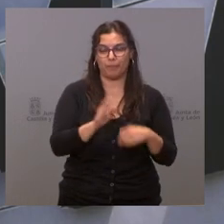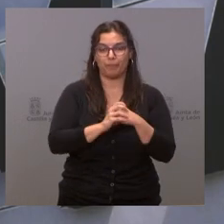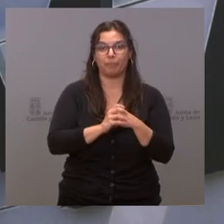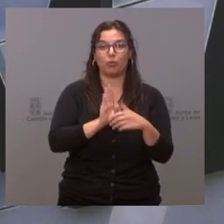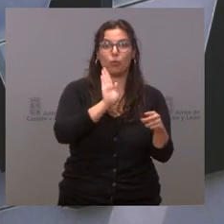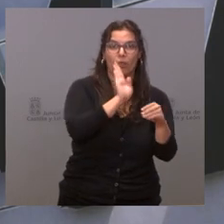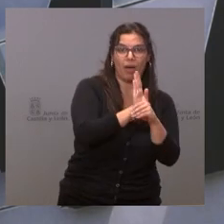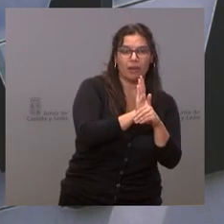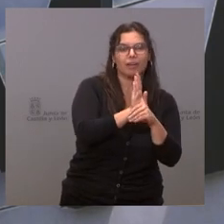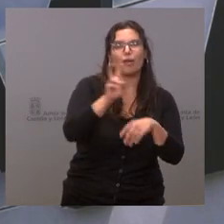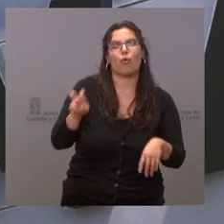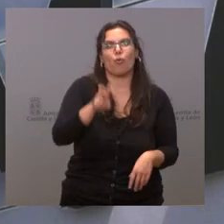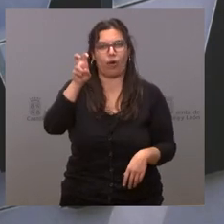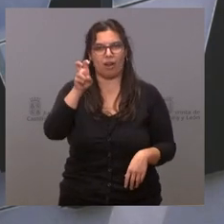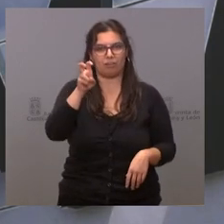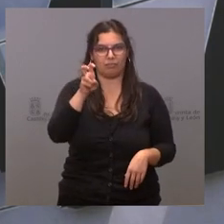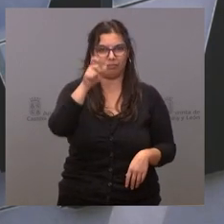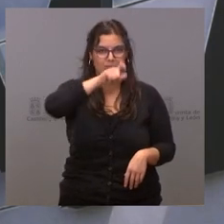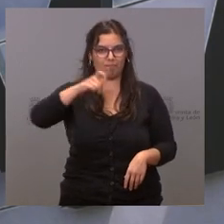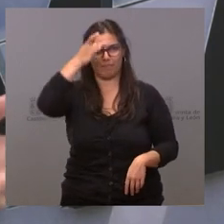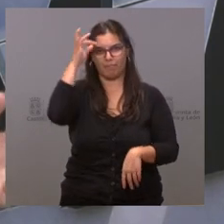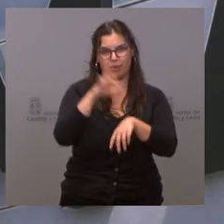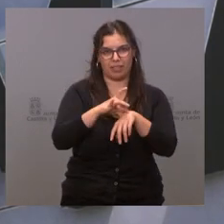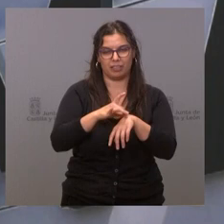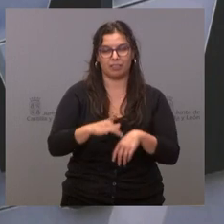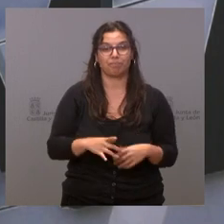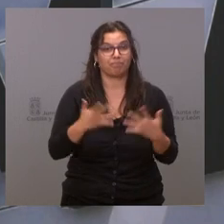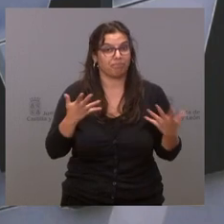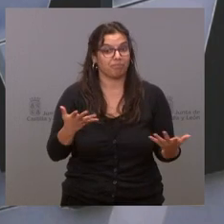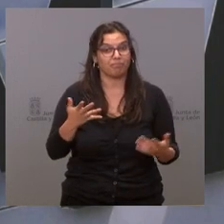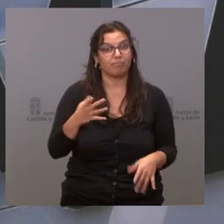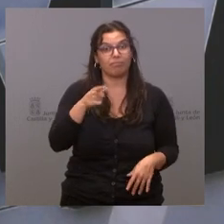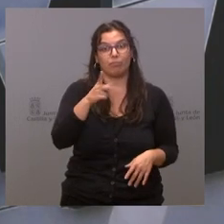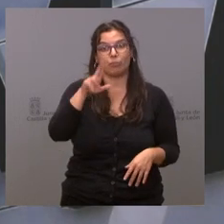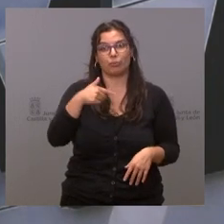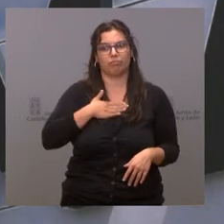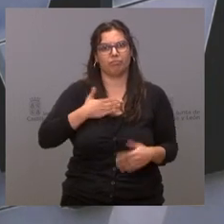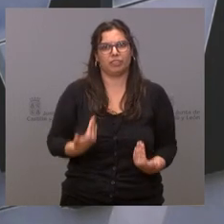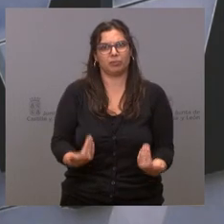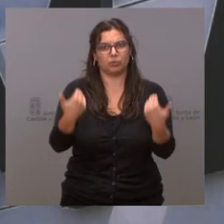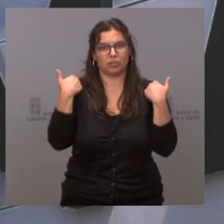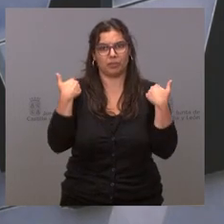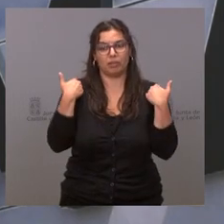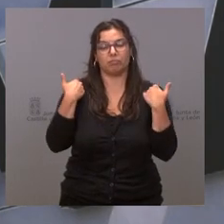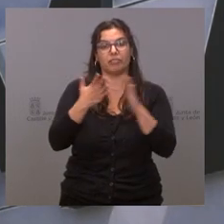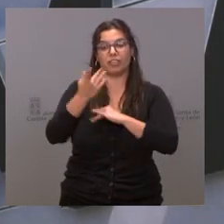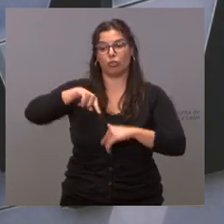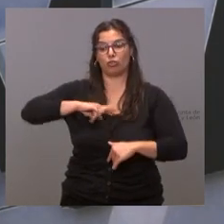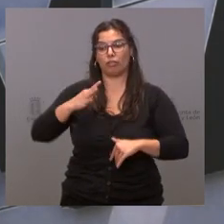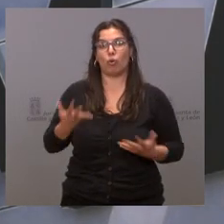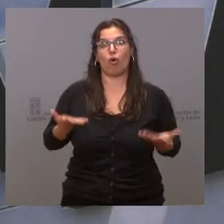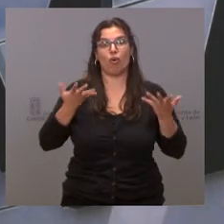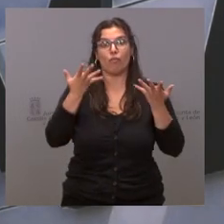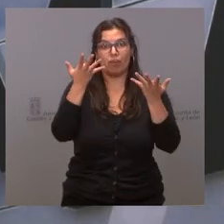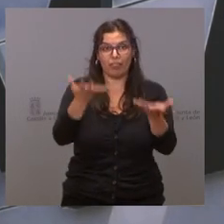y curar a los pacientes pues bien esa es nuestra responsabilidad poner a vuestra disposición los